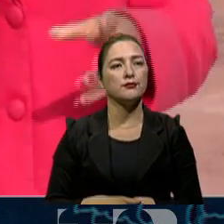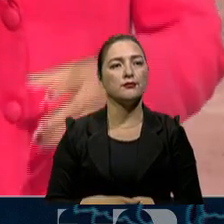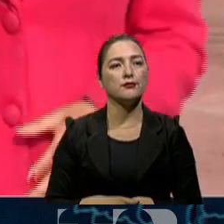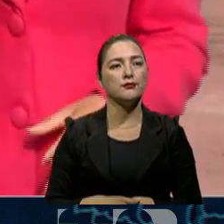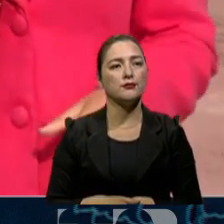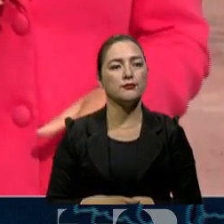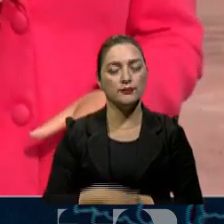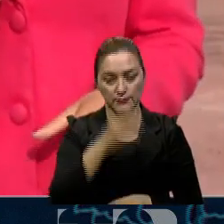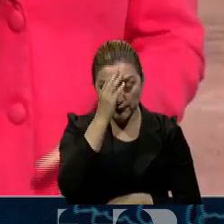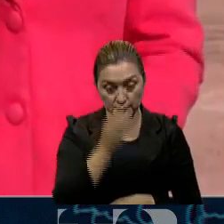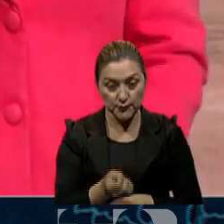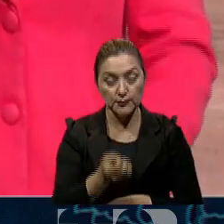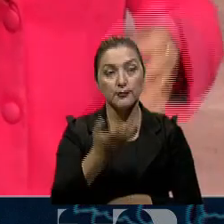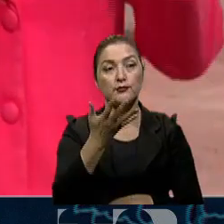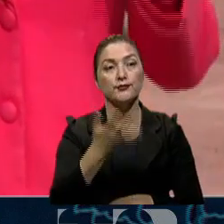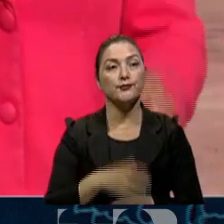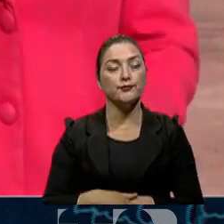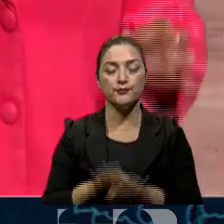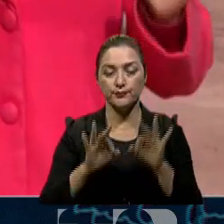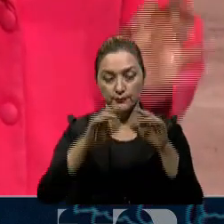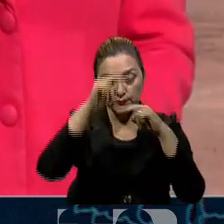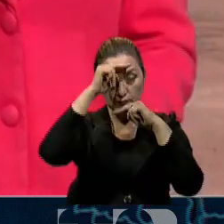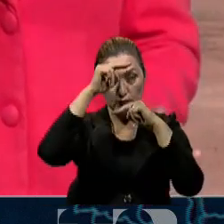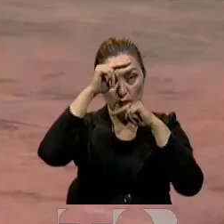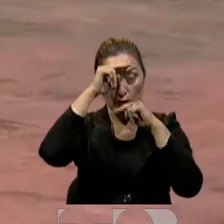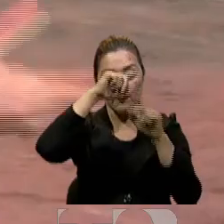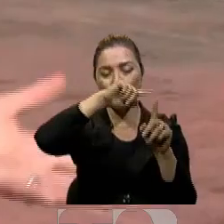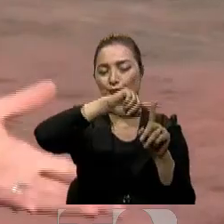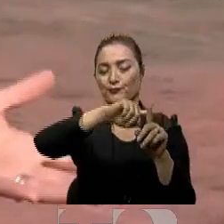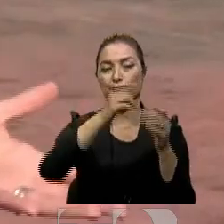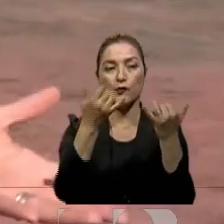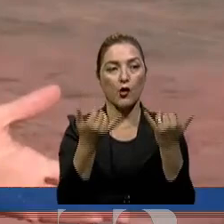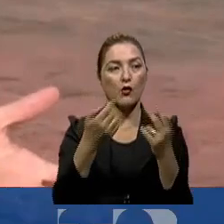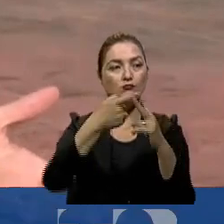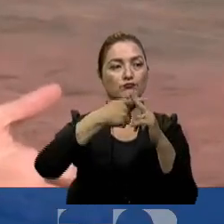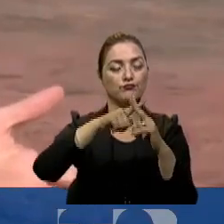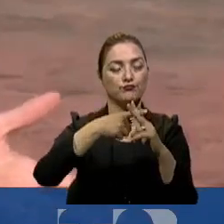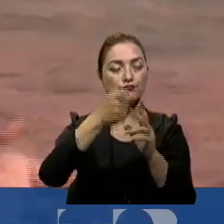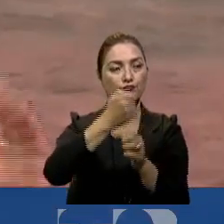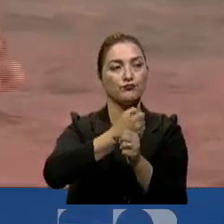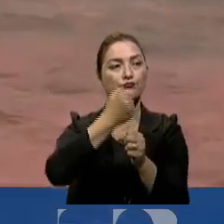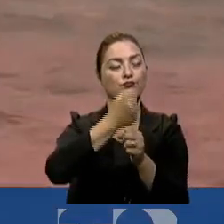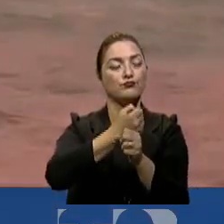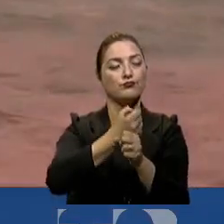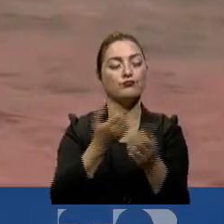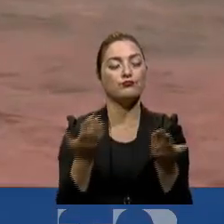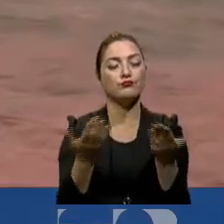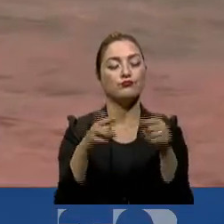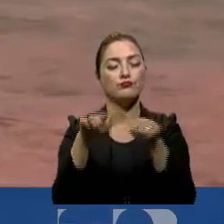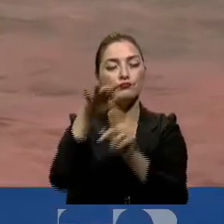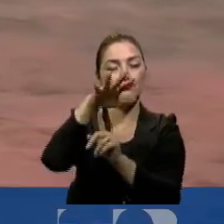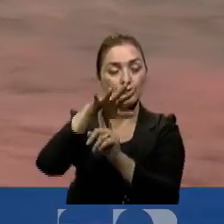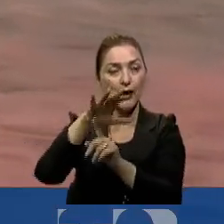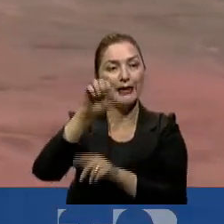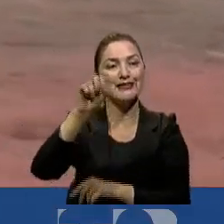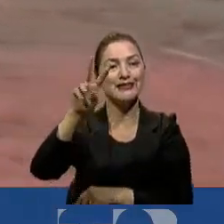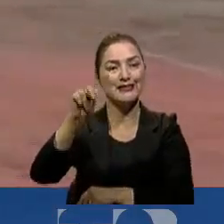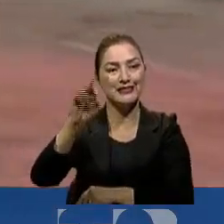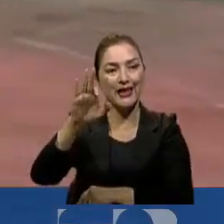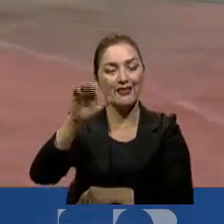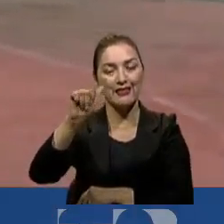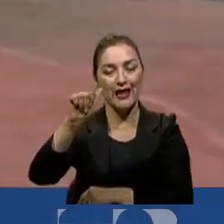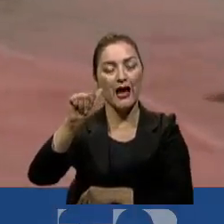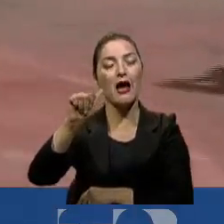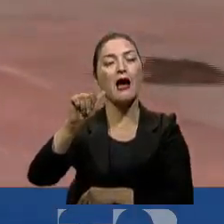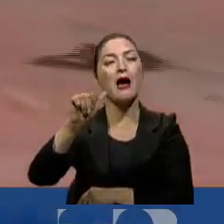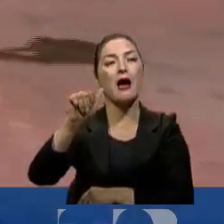Así es, muy buenos días. Sin duda son excelentes noticias ya el inicio también de estos trabajos aquí en el Parque de Santa Ana, ubicado en la